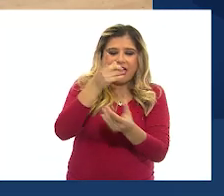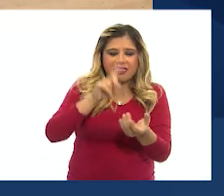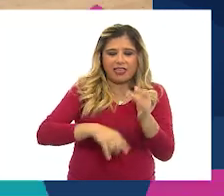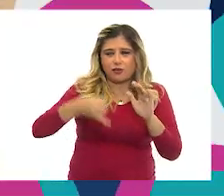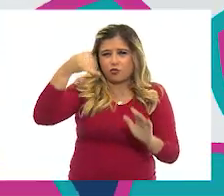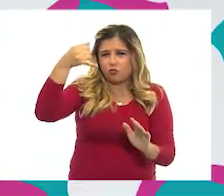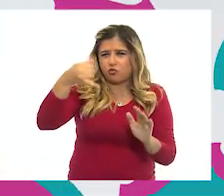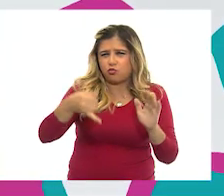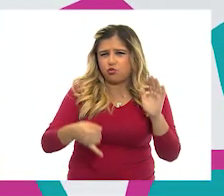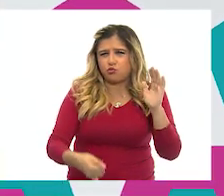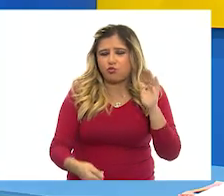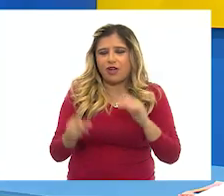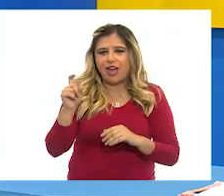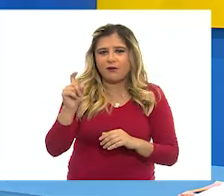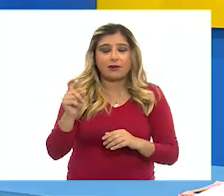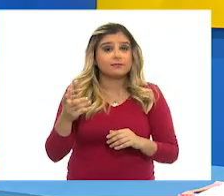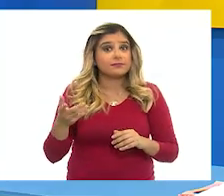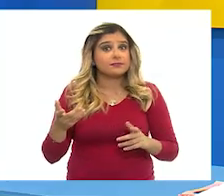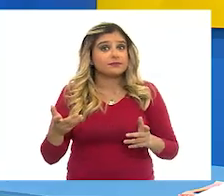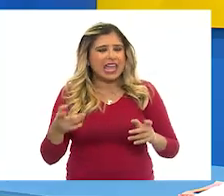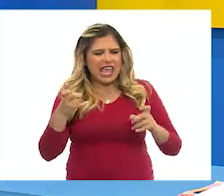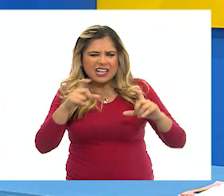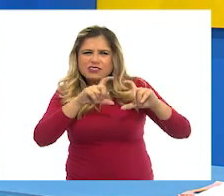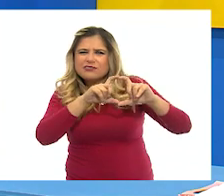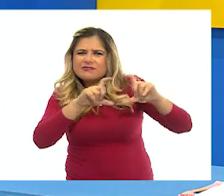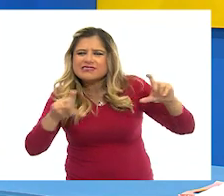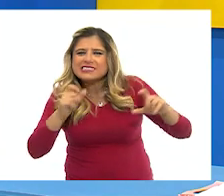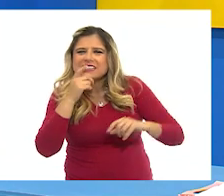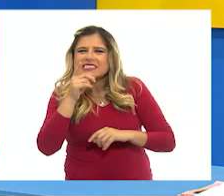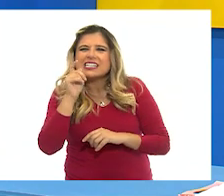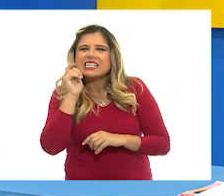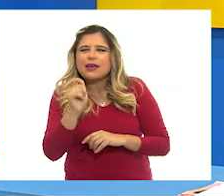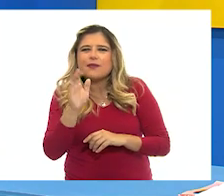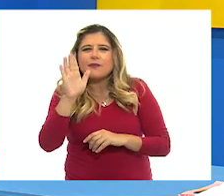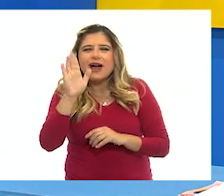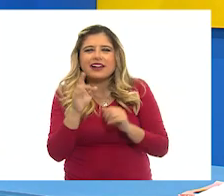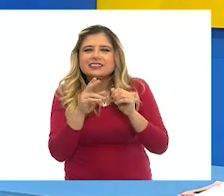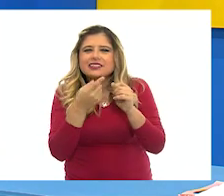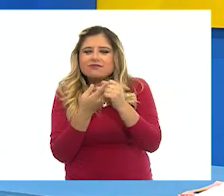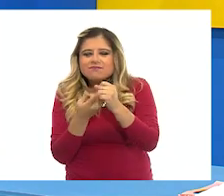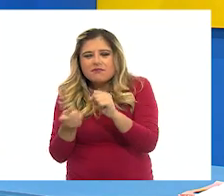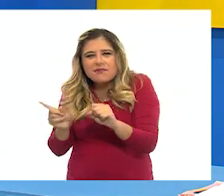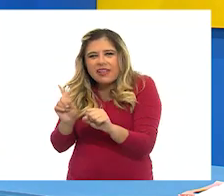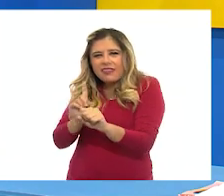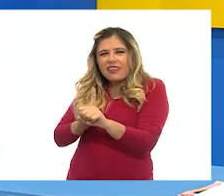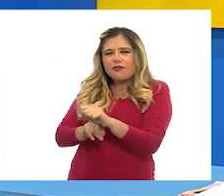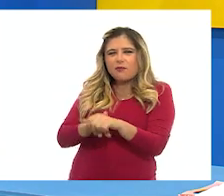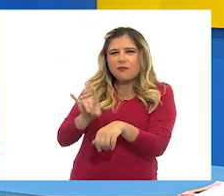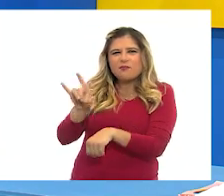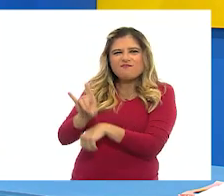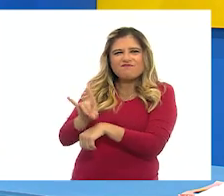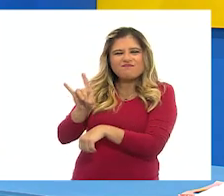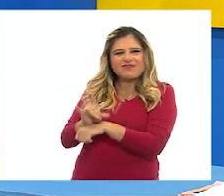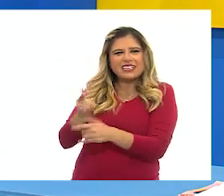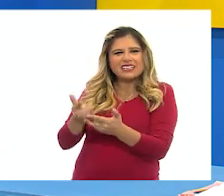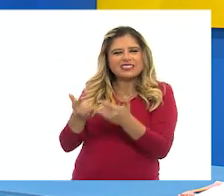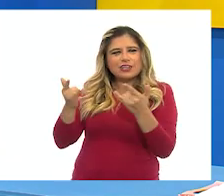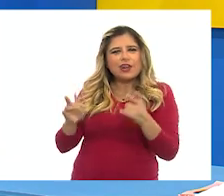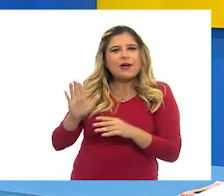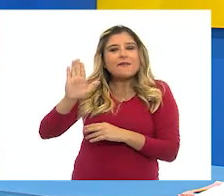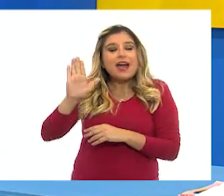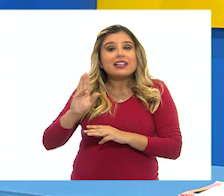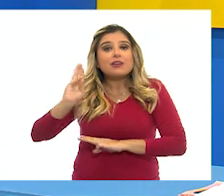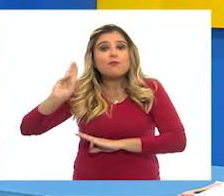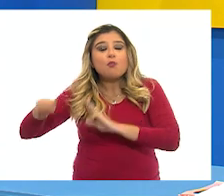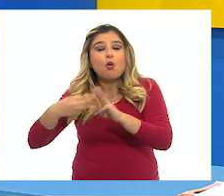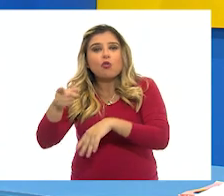submarinas. Esa frase constituye una especie de pasadizo hacia un mundo ficcional que resulta muy parecido al